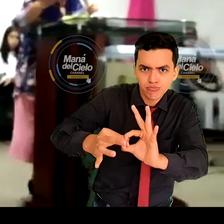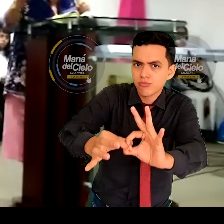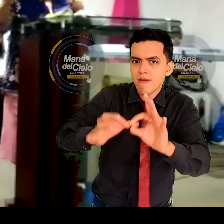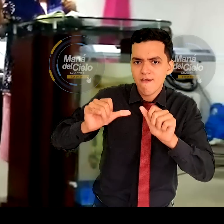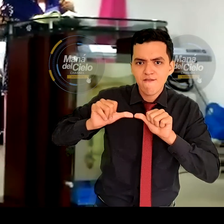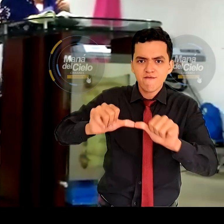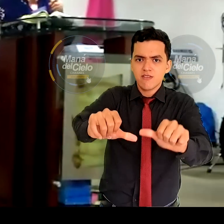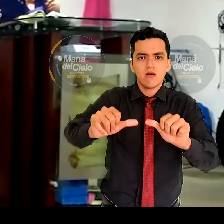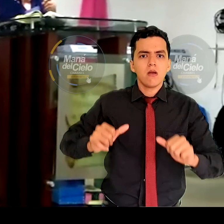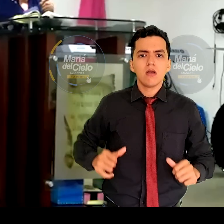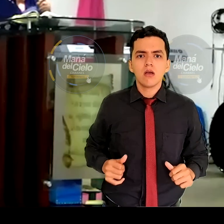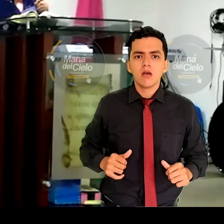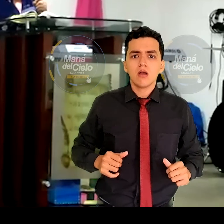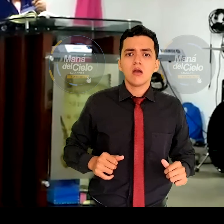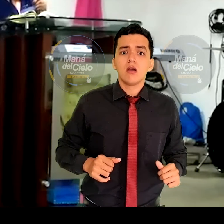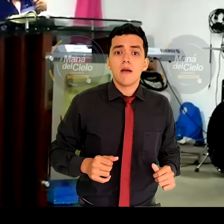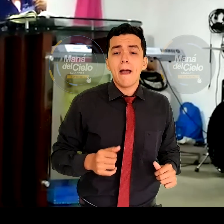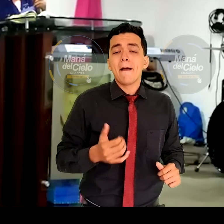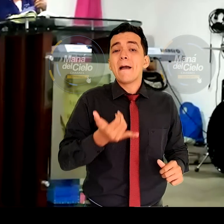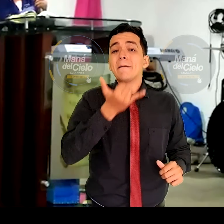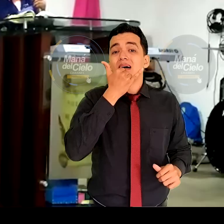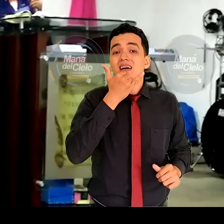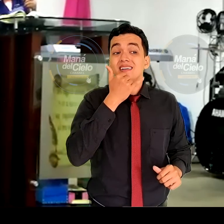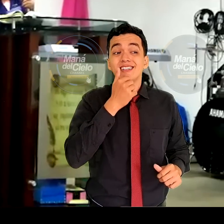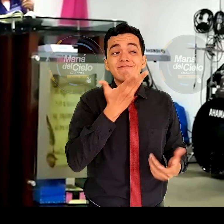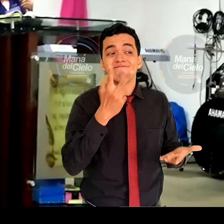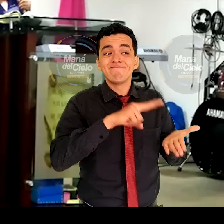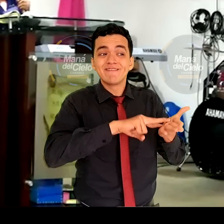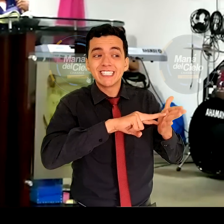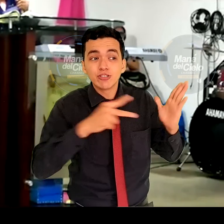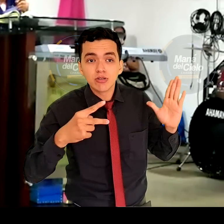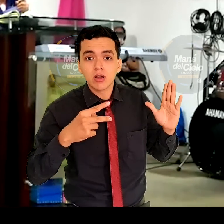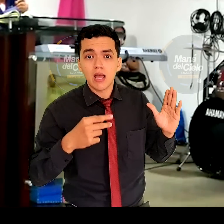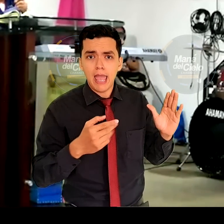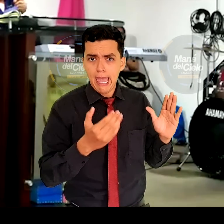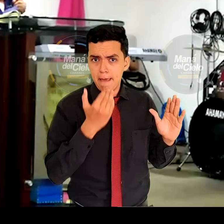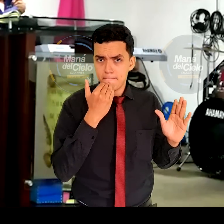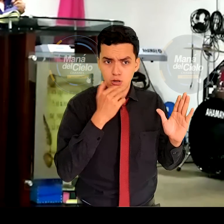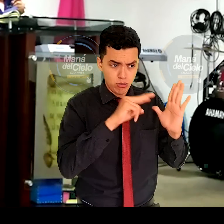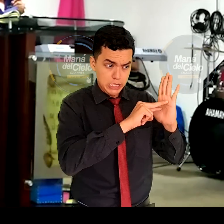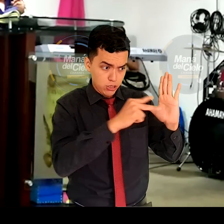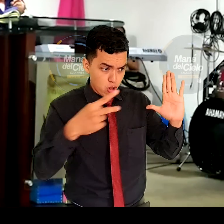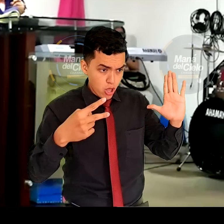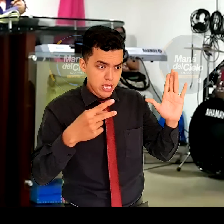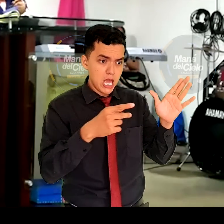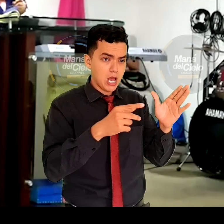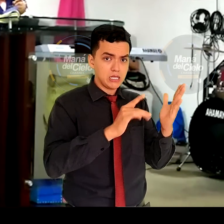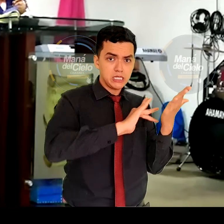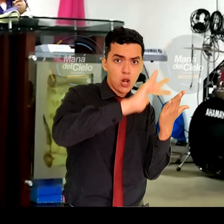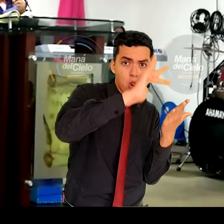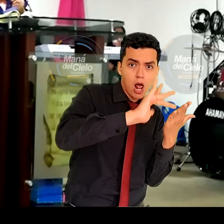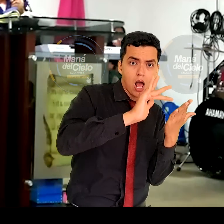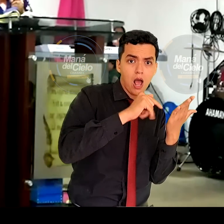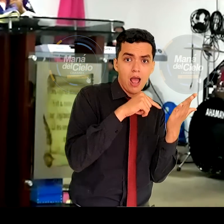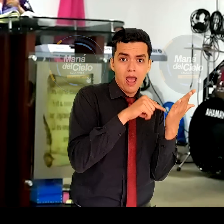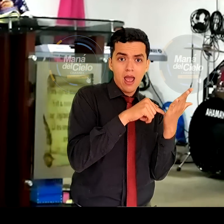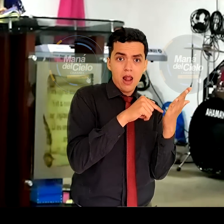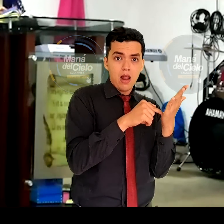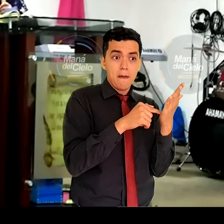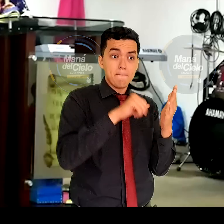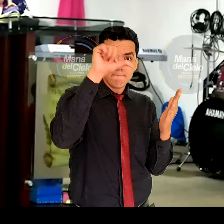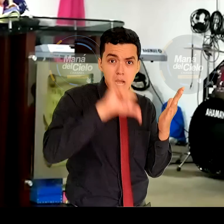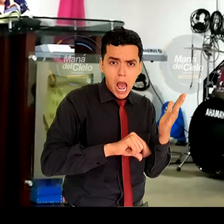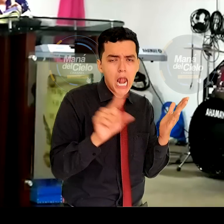Pero todo esto se está dejando. Claro, porque la tecnología, no es que la tecnología sea mala, hermano, el problema no es el uso,